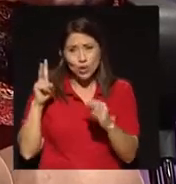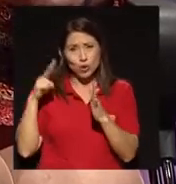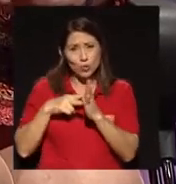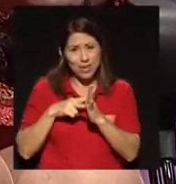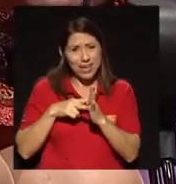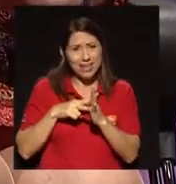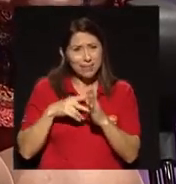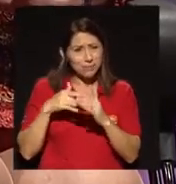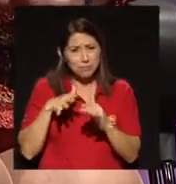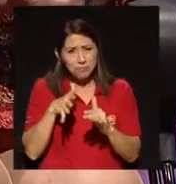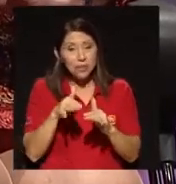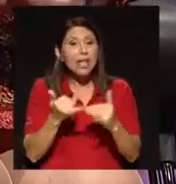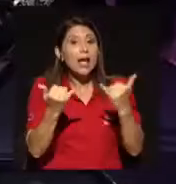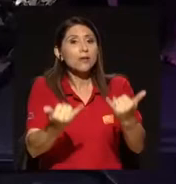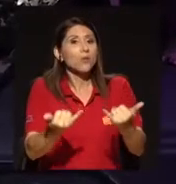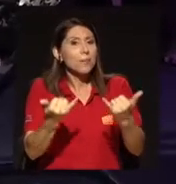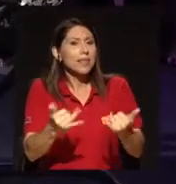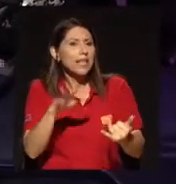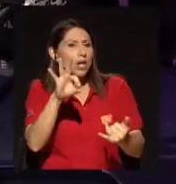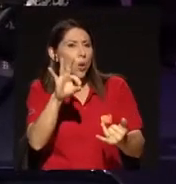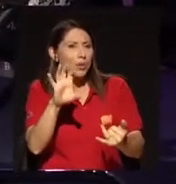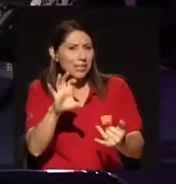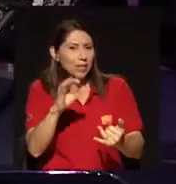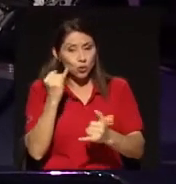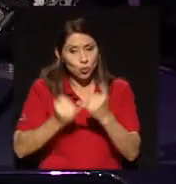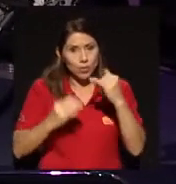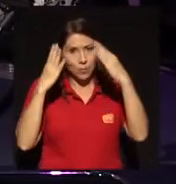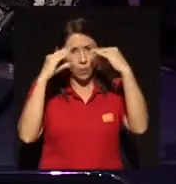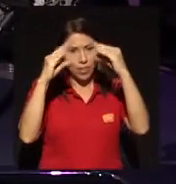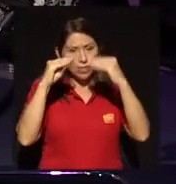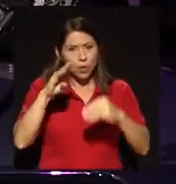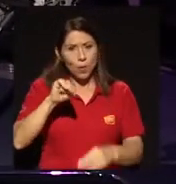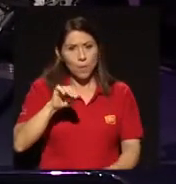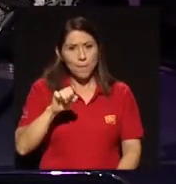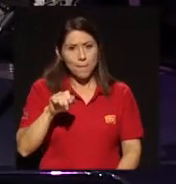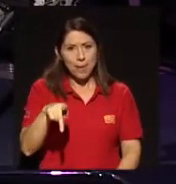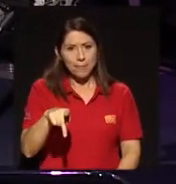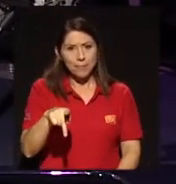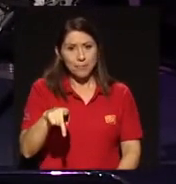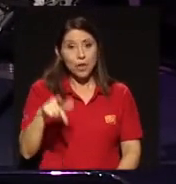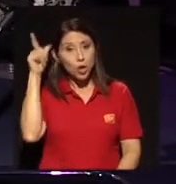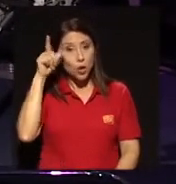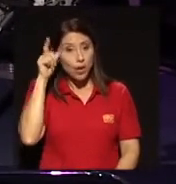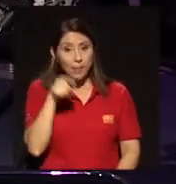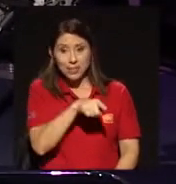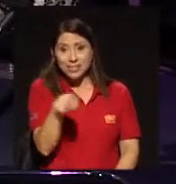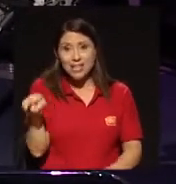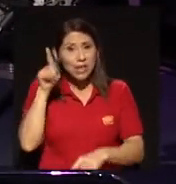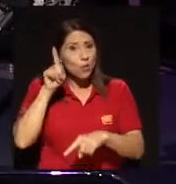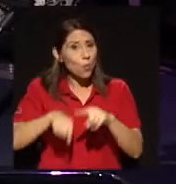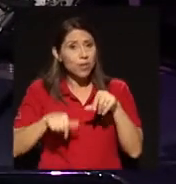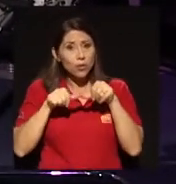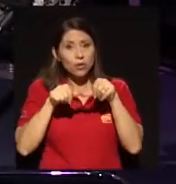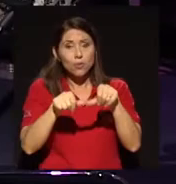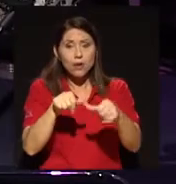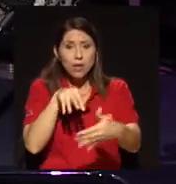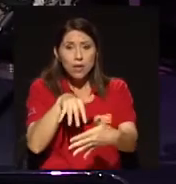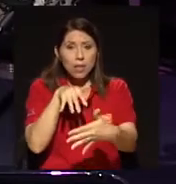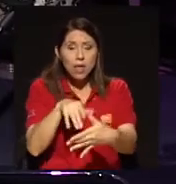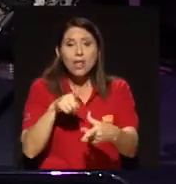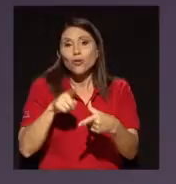900 en el último dato del MEP. Obviamente, el no poder estar en el sistema educativo les impide crecer,